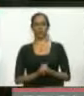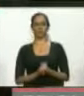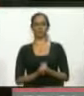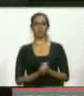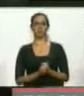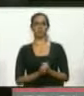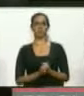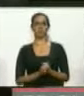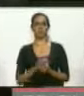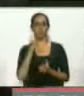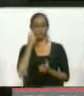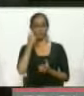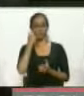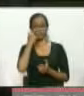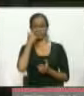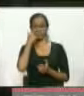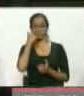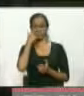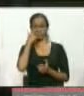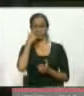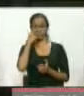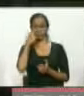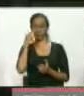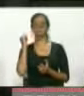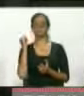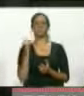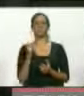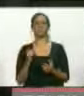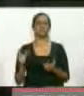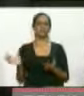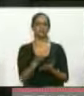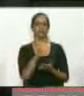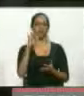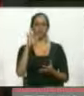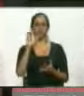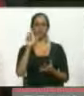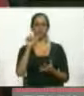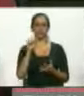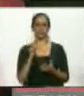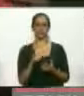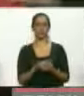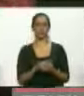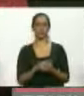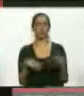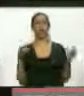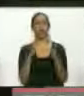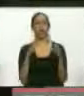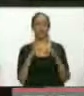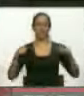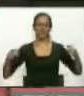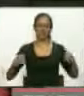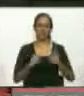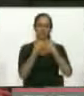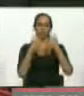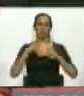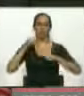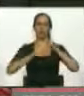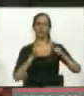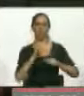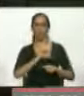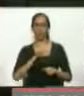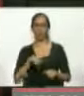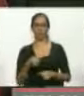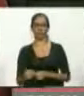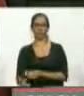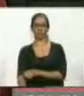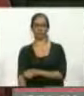y cómo se llama y quitarle el fácil para que pueda existir verdad los grupos de hecho que los colectivos tampoco poder existir